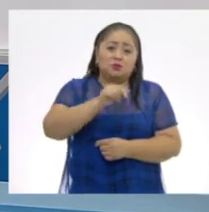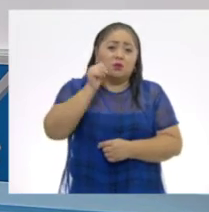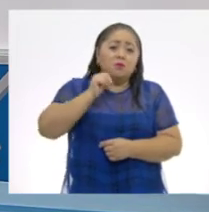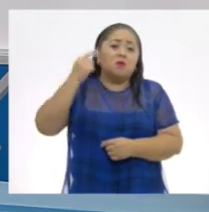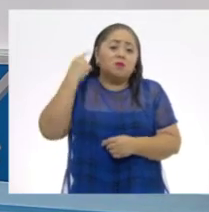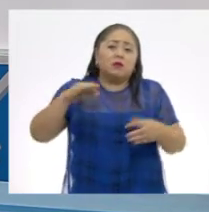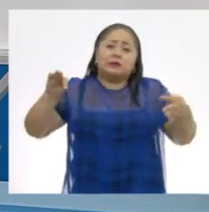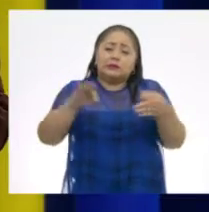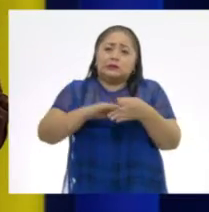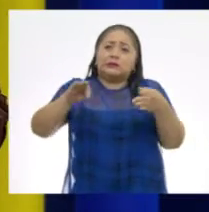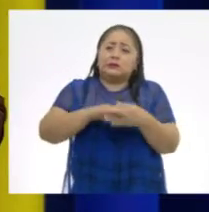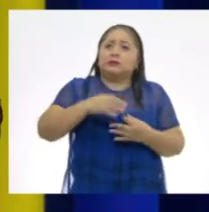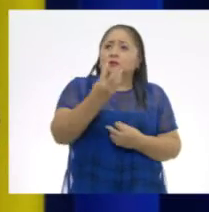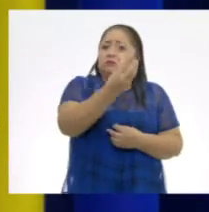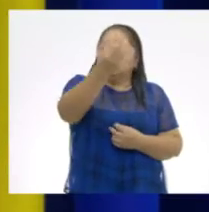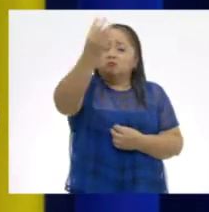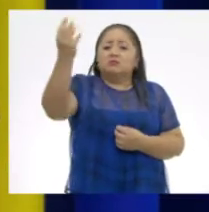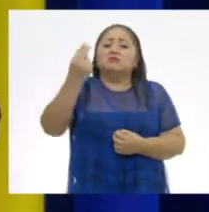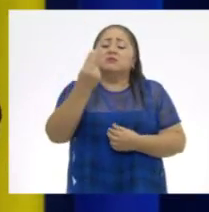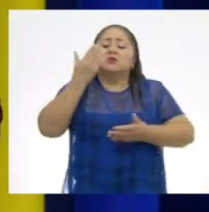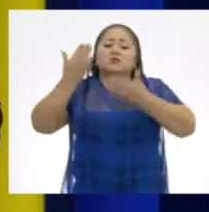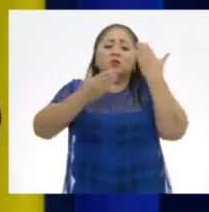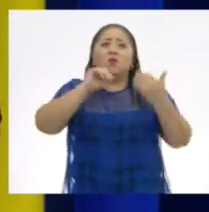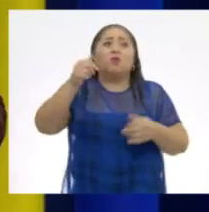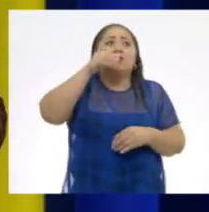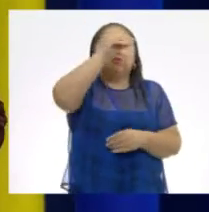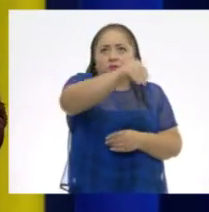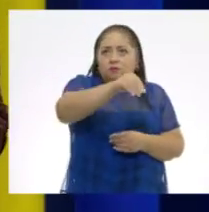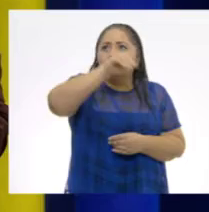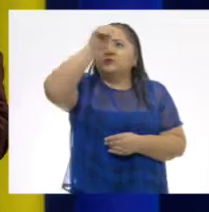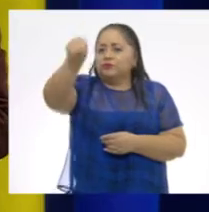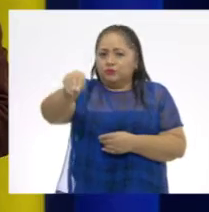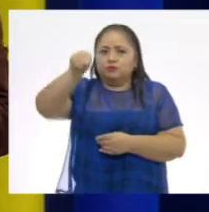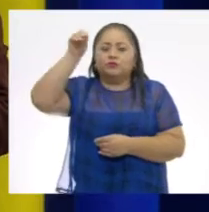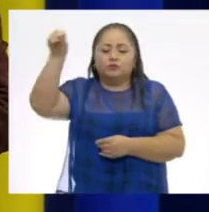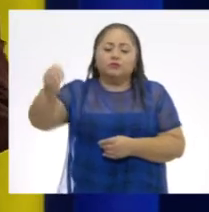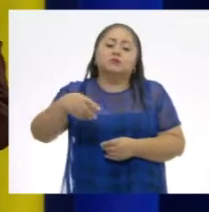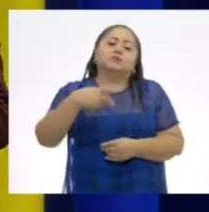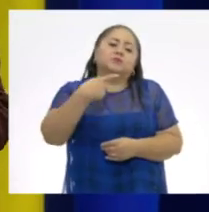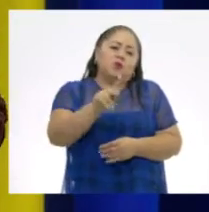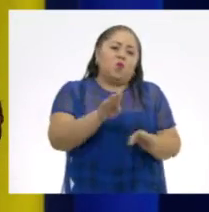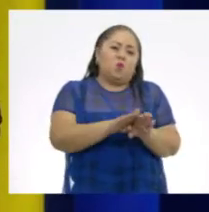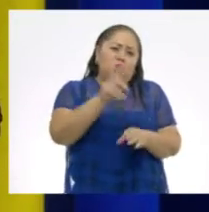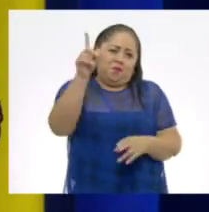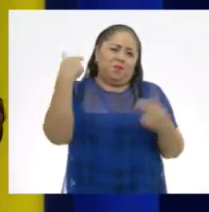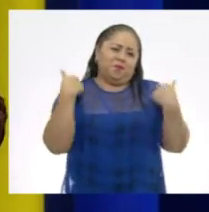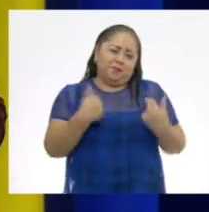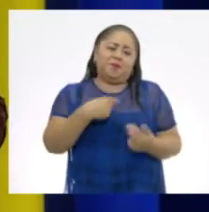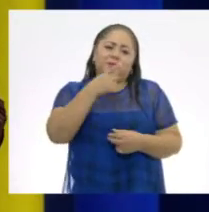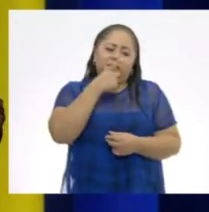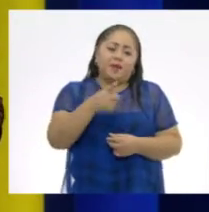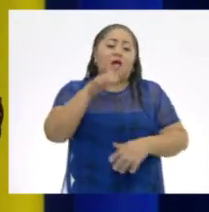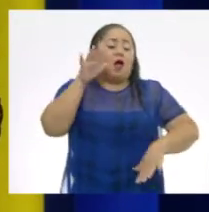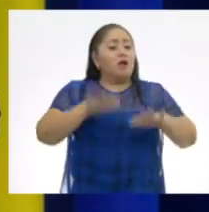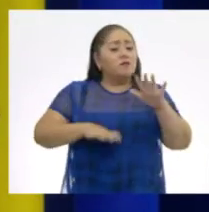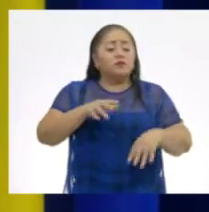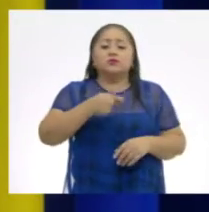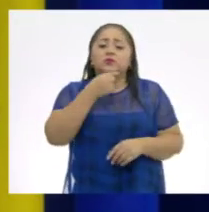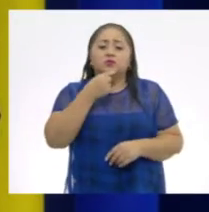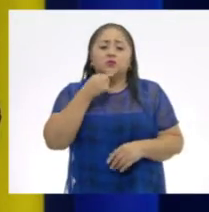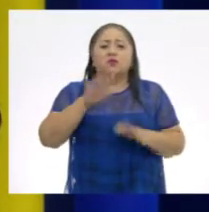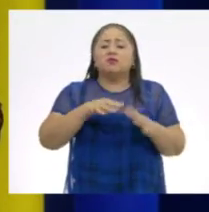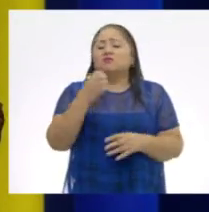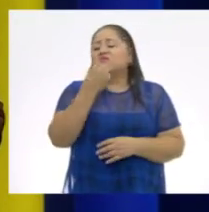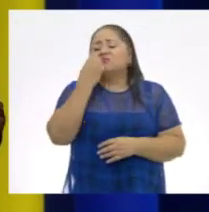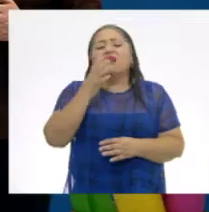viajan constantemente y tienen que estudiar en los lugares a los que llegan. Aunque, como dijo una maestra, a veces los niños dejan de